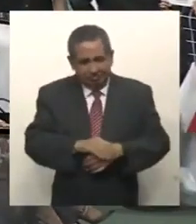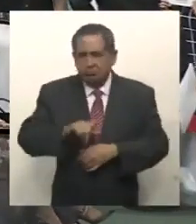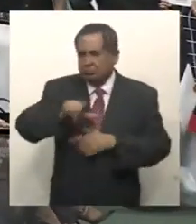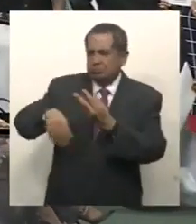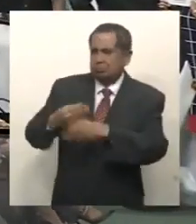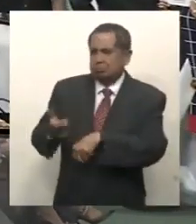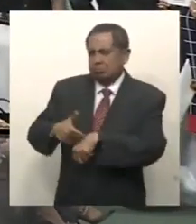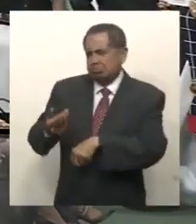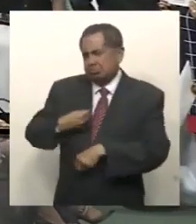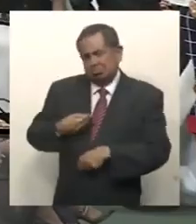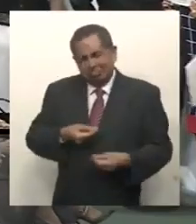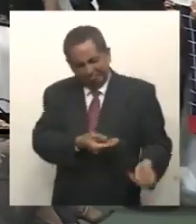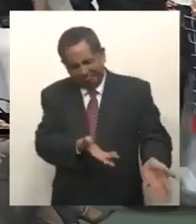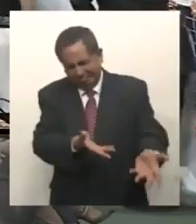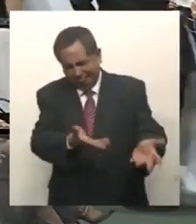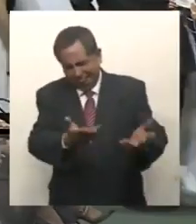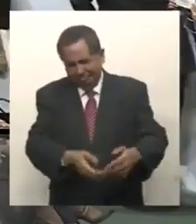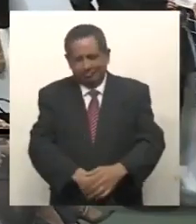tiempo.